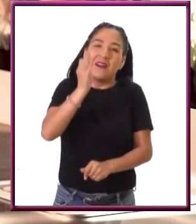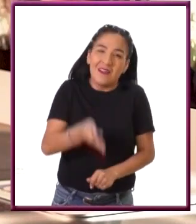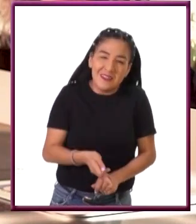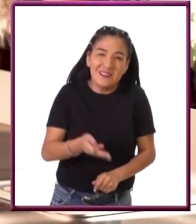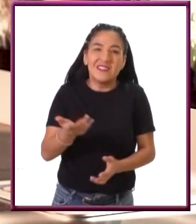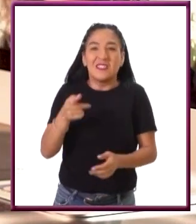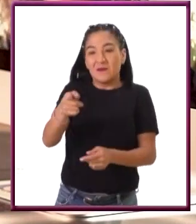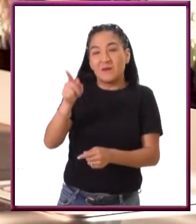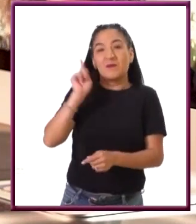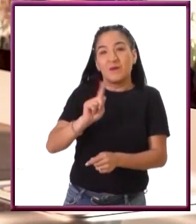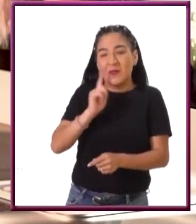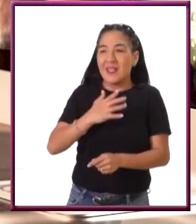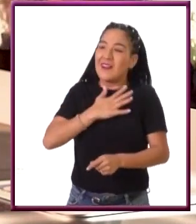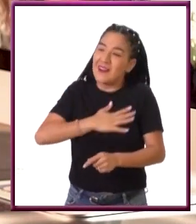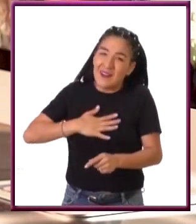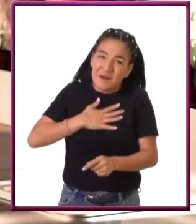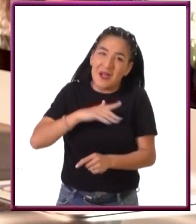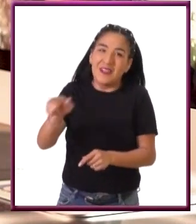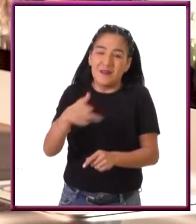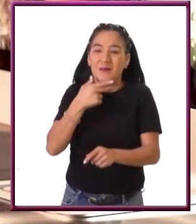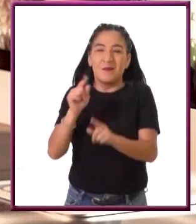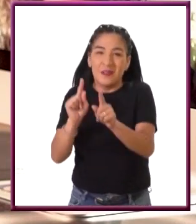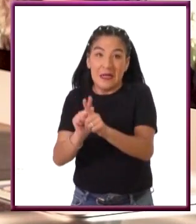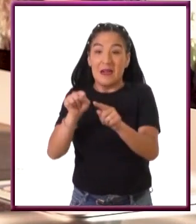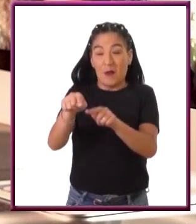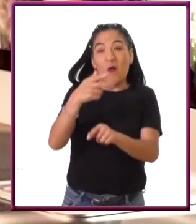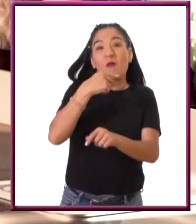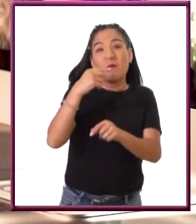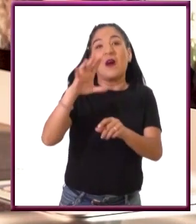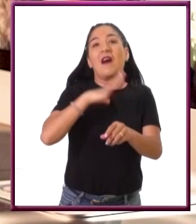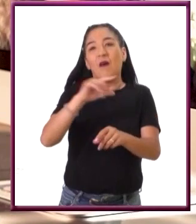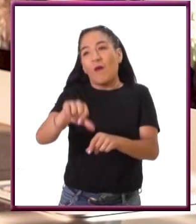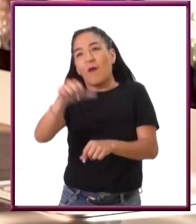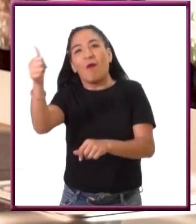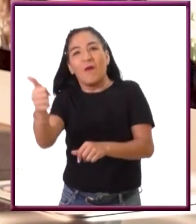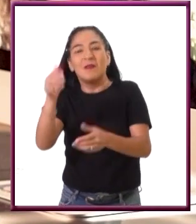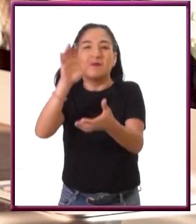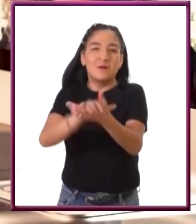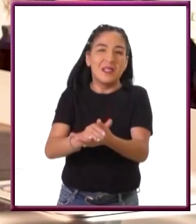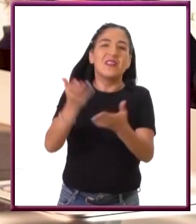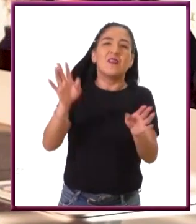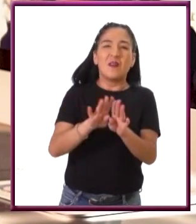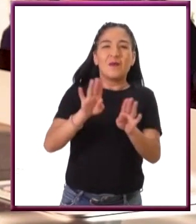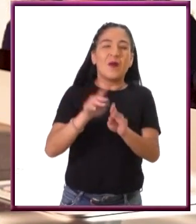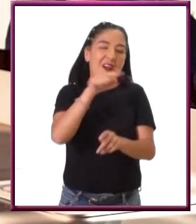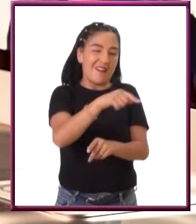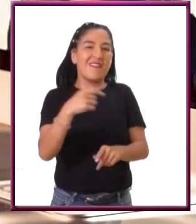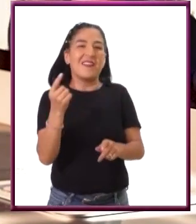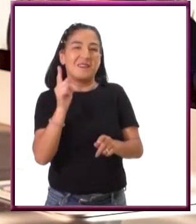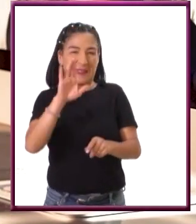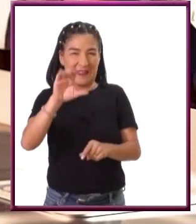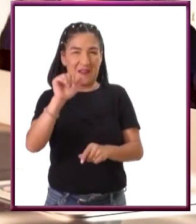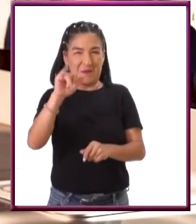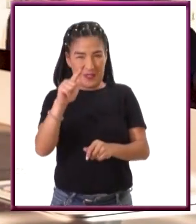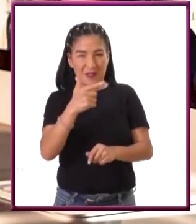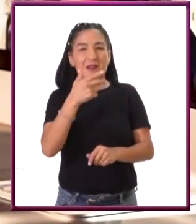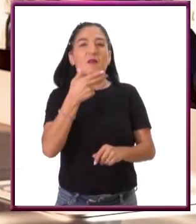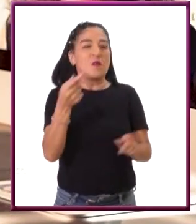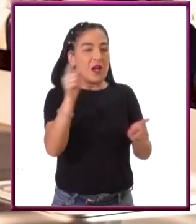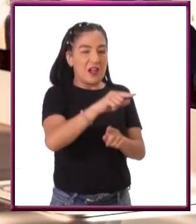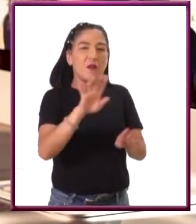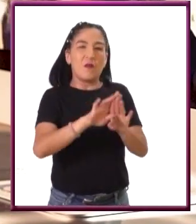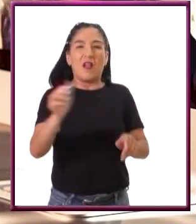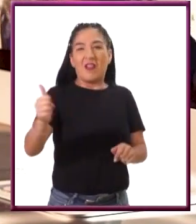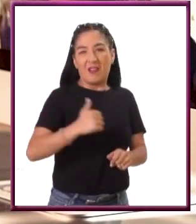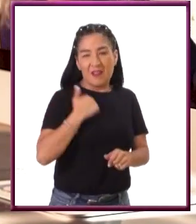nunca deja a la primera mujer, nunca reconoce esa relación, y se aprovecha de ella como en muchos aspectos, ¿no? Ella trabajó